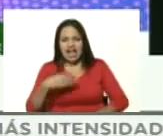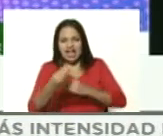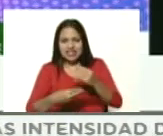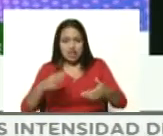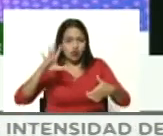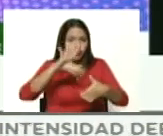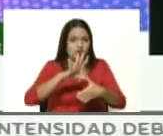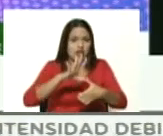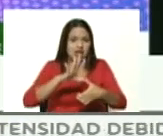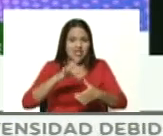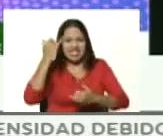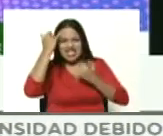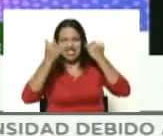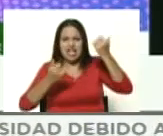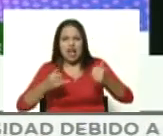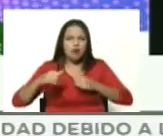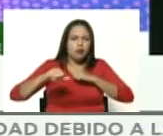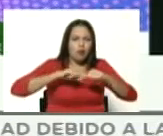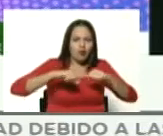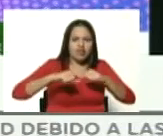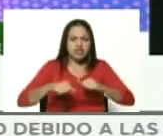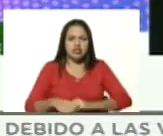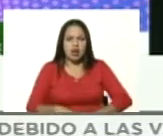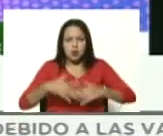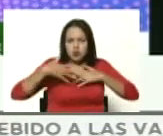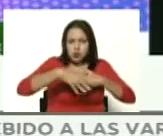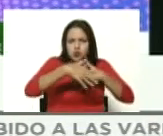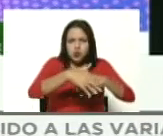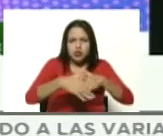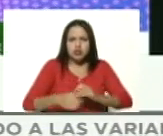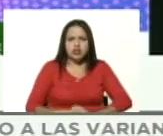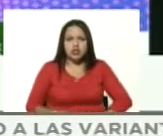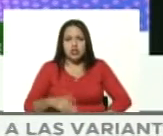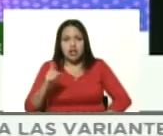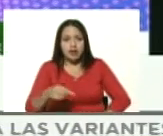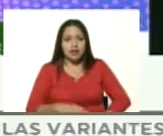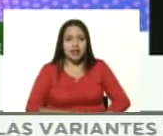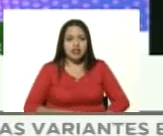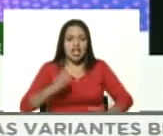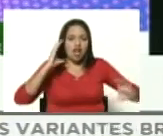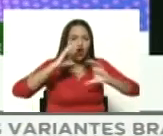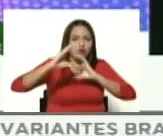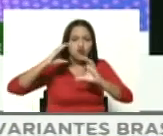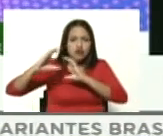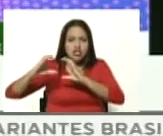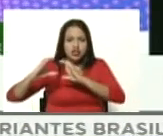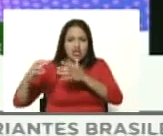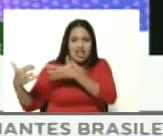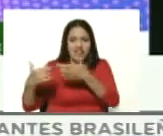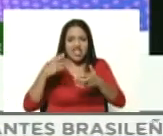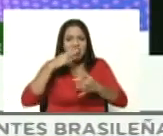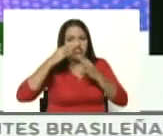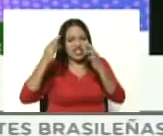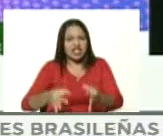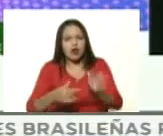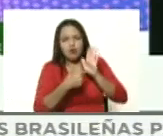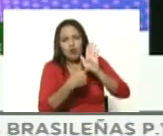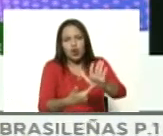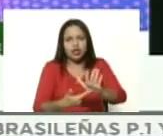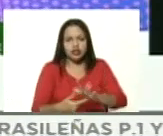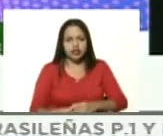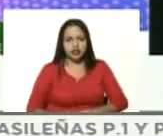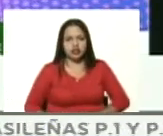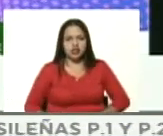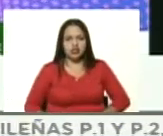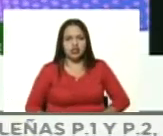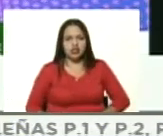movilizaciones. Retomar la iniciativa en el campo de los medios de comunicación, en la batalla por la verdad, en